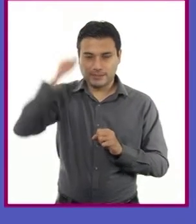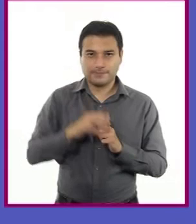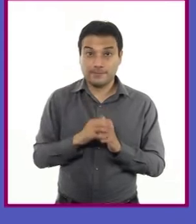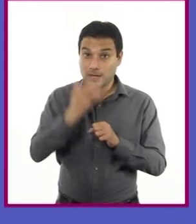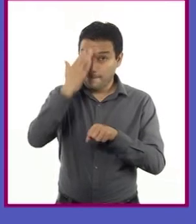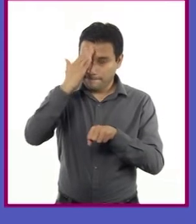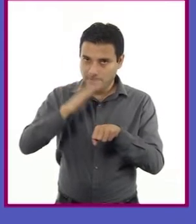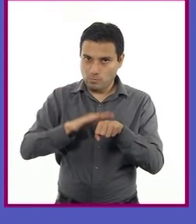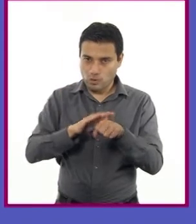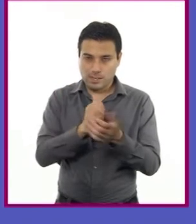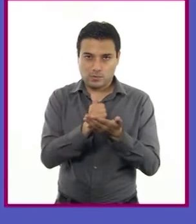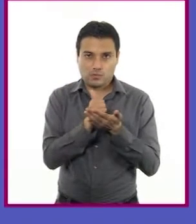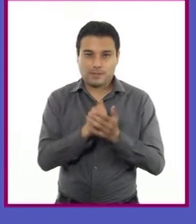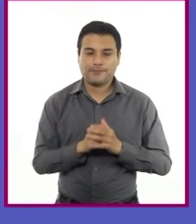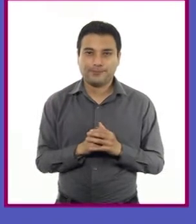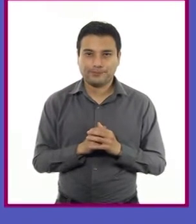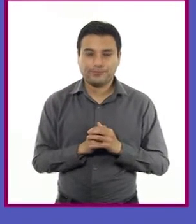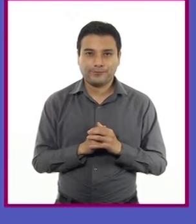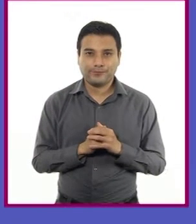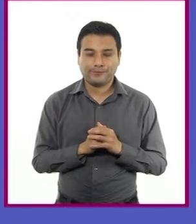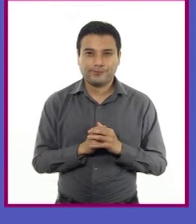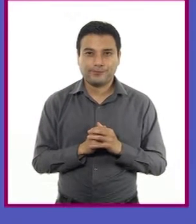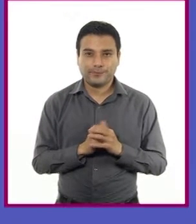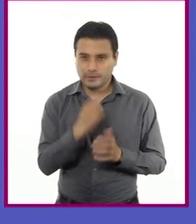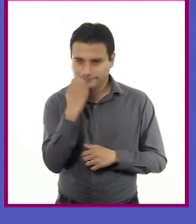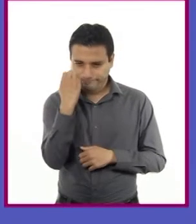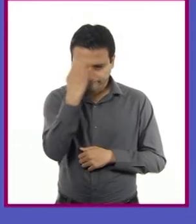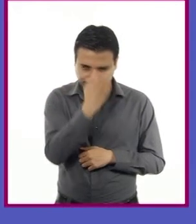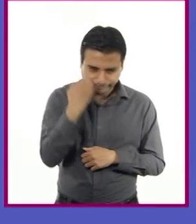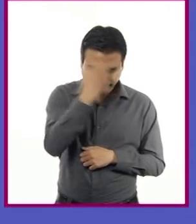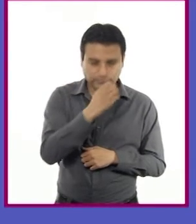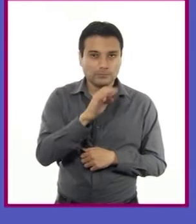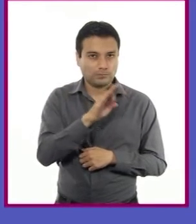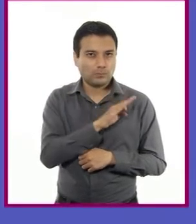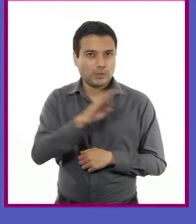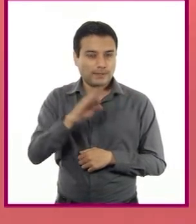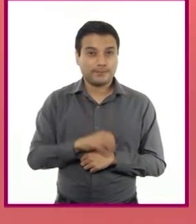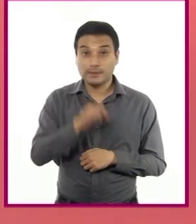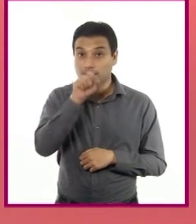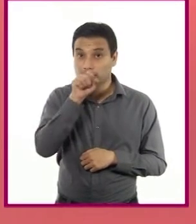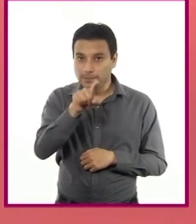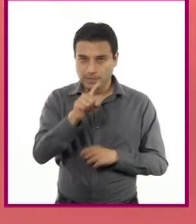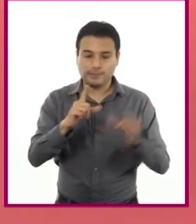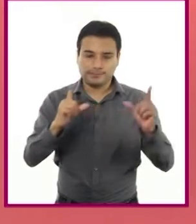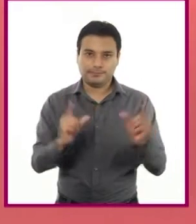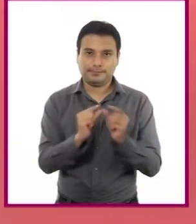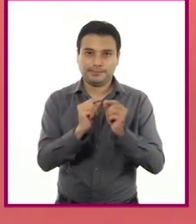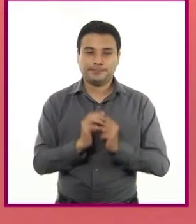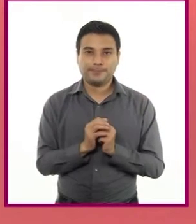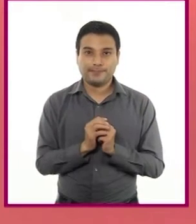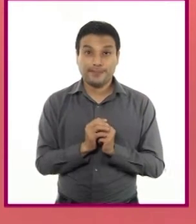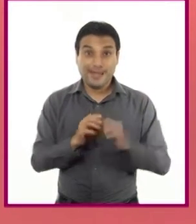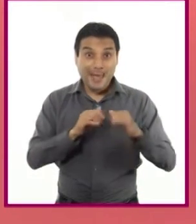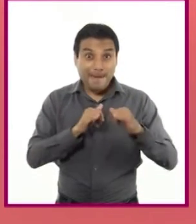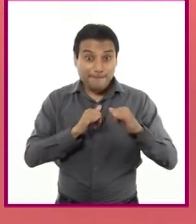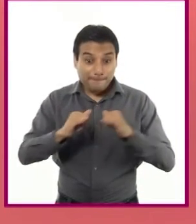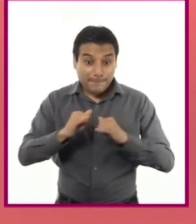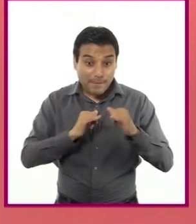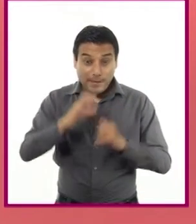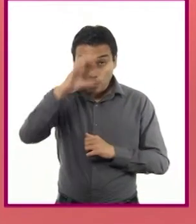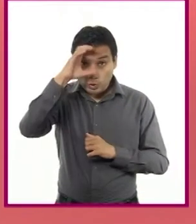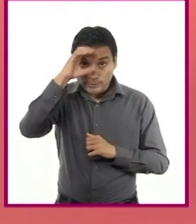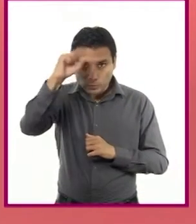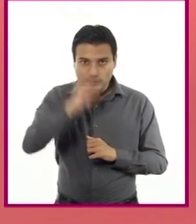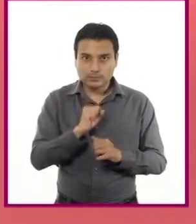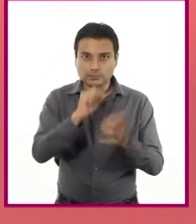memoria, desarrolla el análisis y la síntesis. Los mapas conceptuales nos brindan